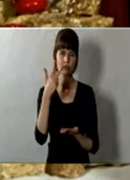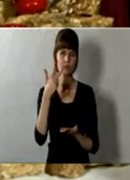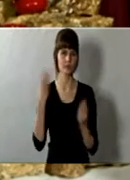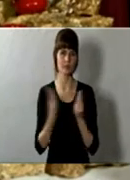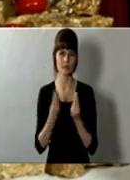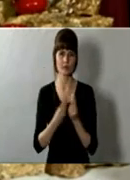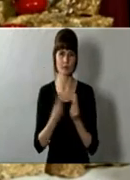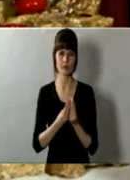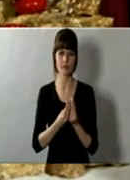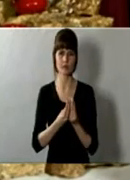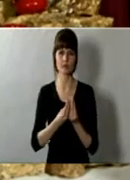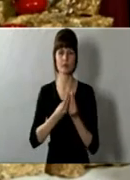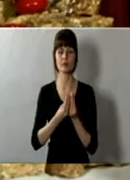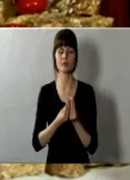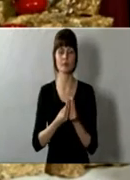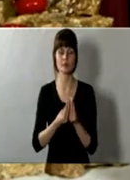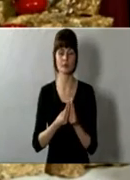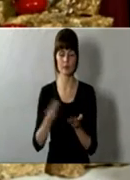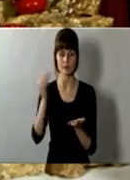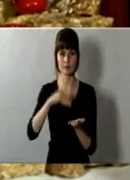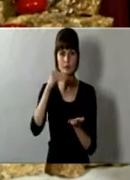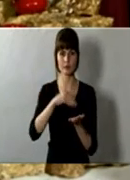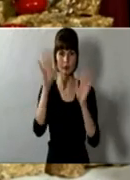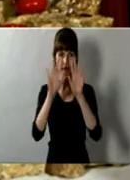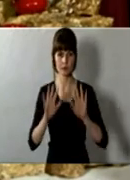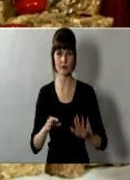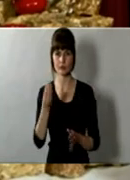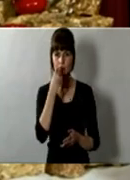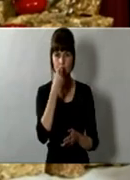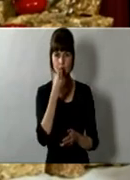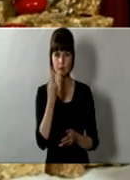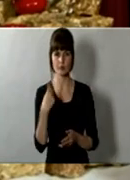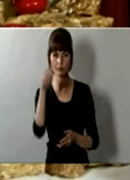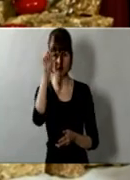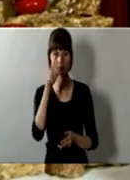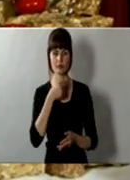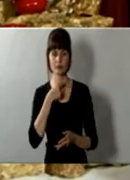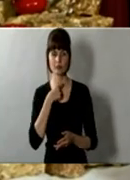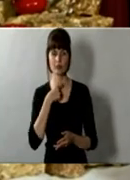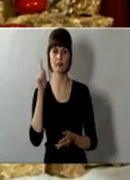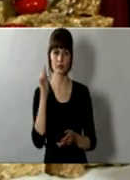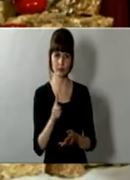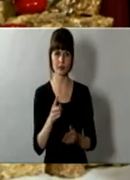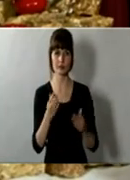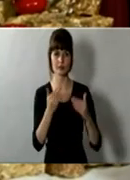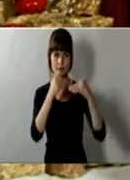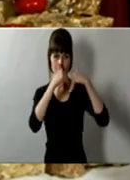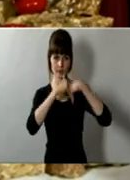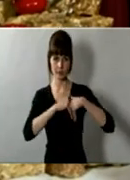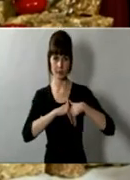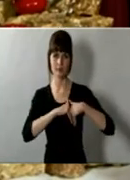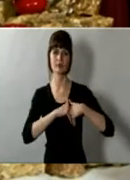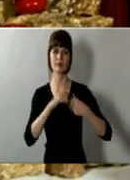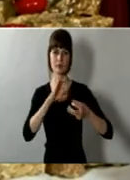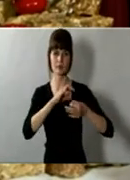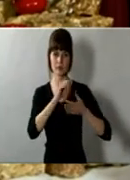usamos Para la comida Sin embargo A diario Dios quiere Que esos ingredientes O elementos Estén en nuestra vida